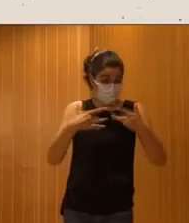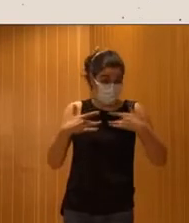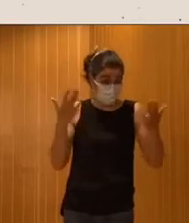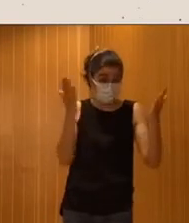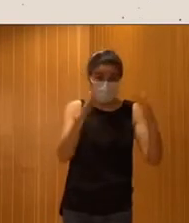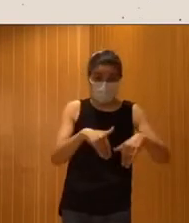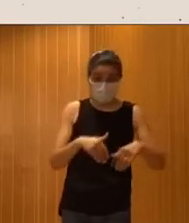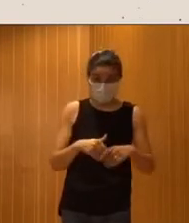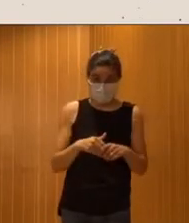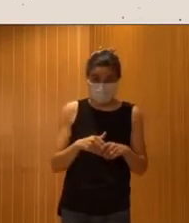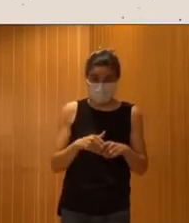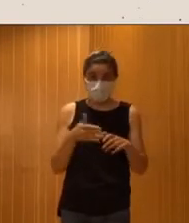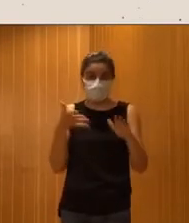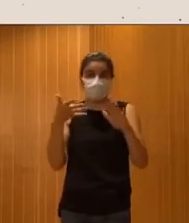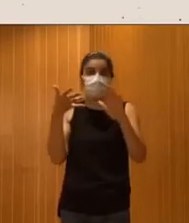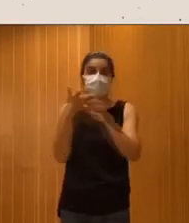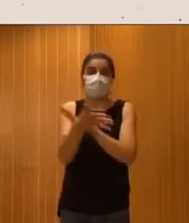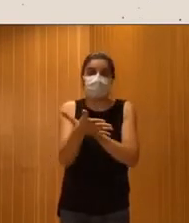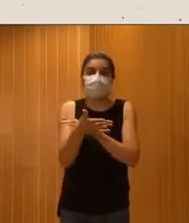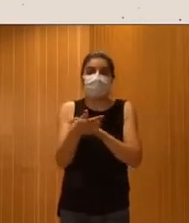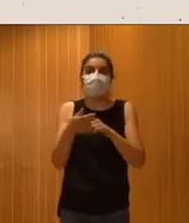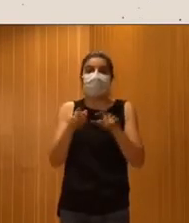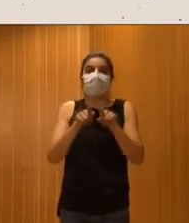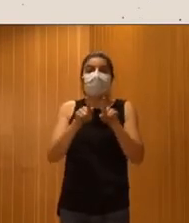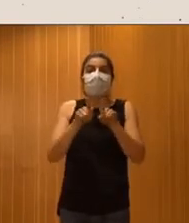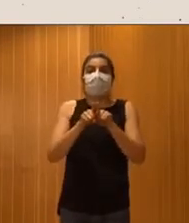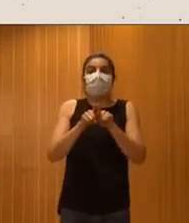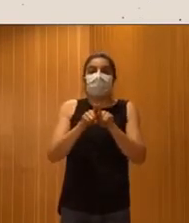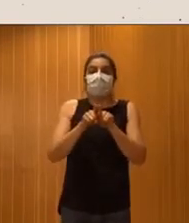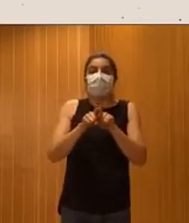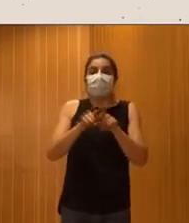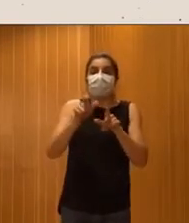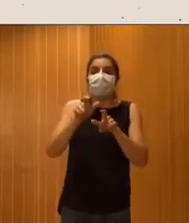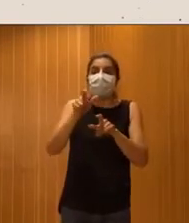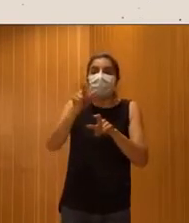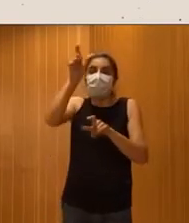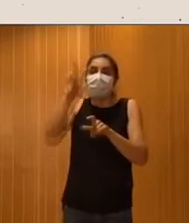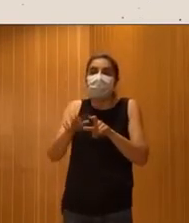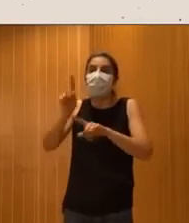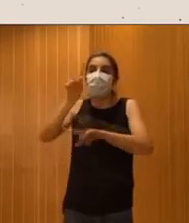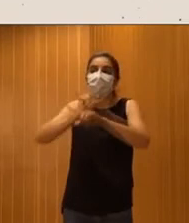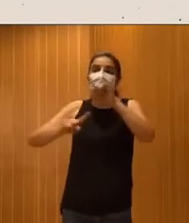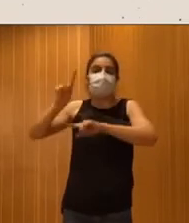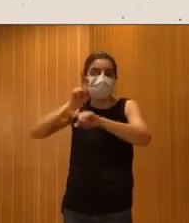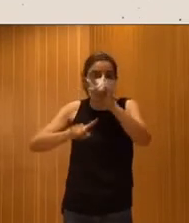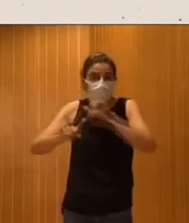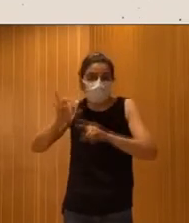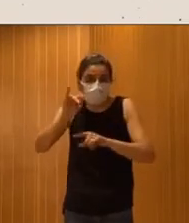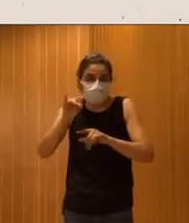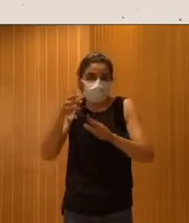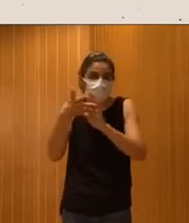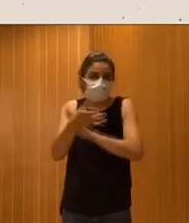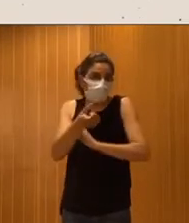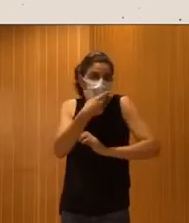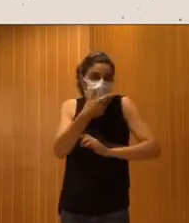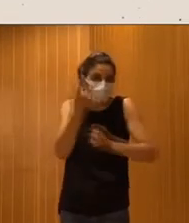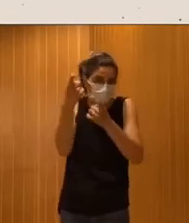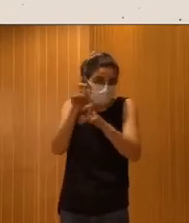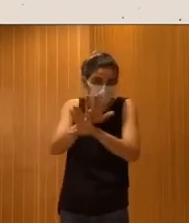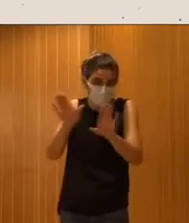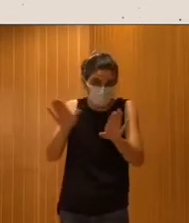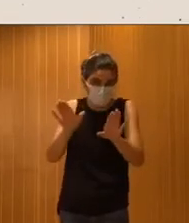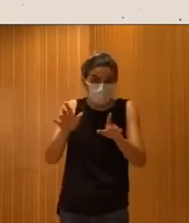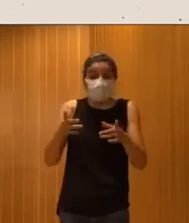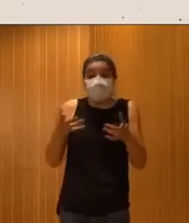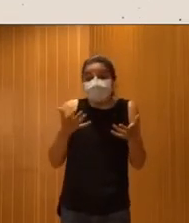implementar aproximaciones no farmacológicas o ambientales para evitar estos problemas, ¿no? Y conveniencia